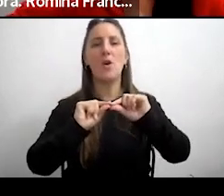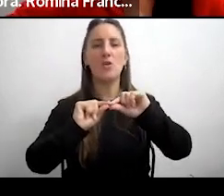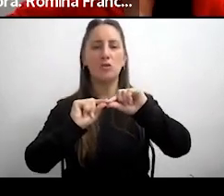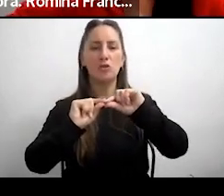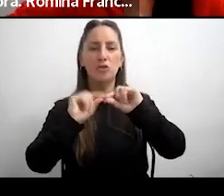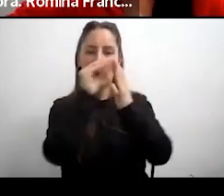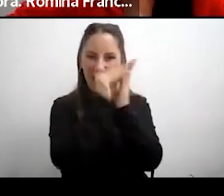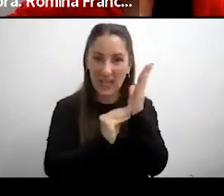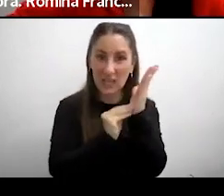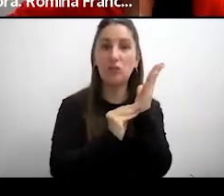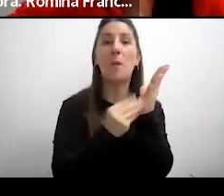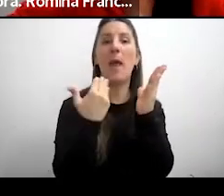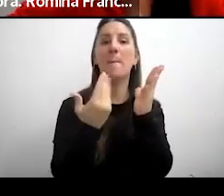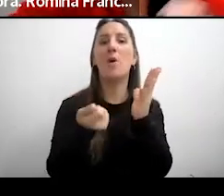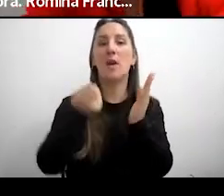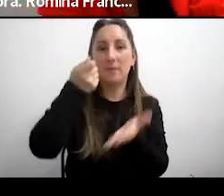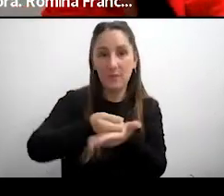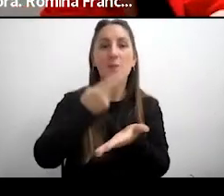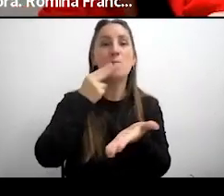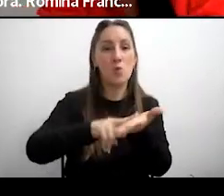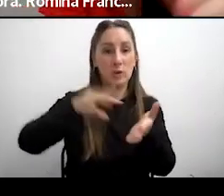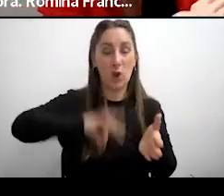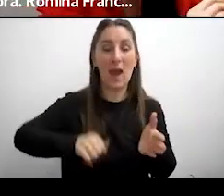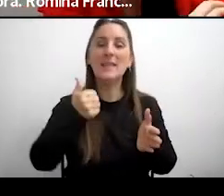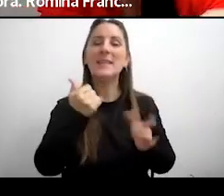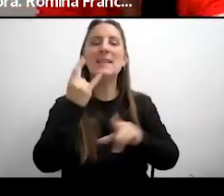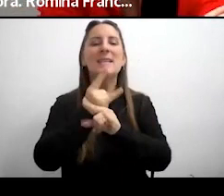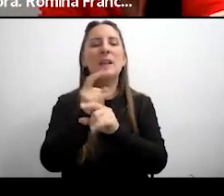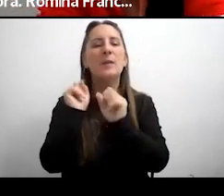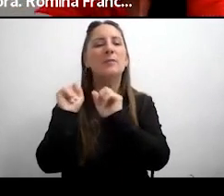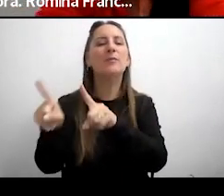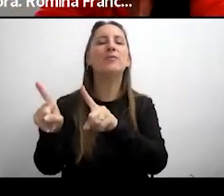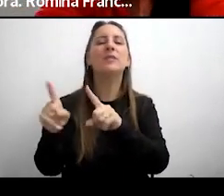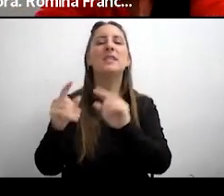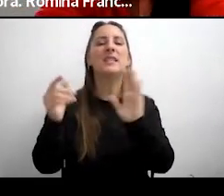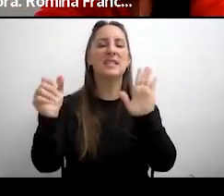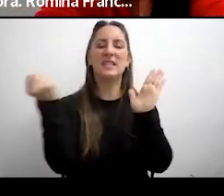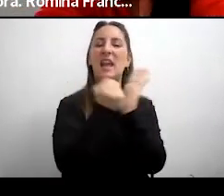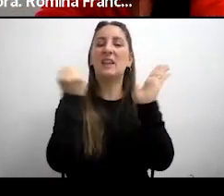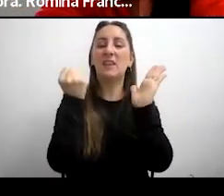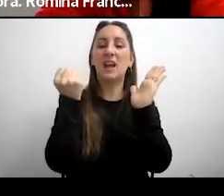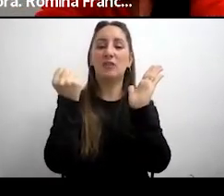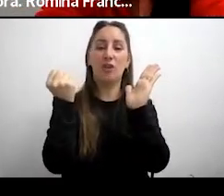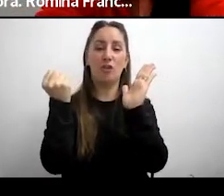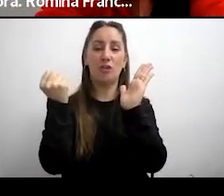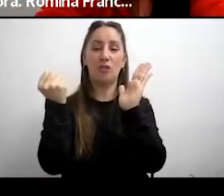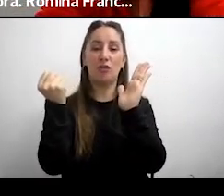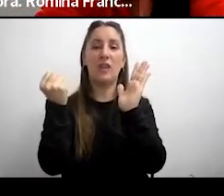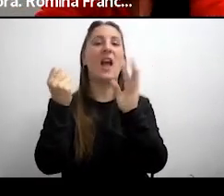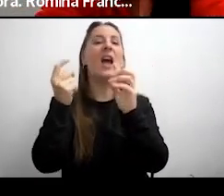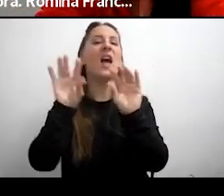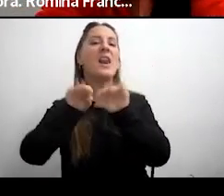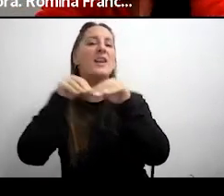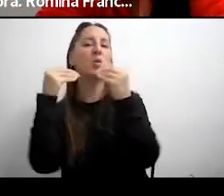registros para poder liquidar el impuesto a las ganancias, muchas veces se recurren a los que son las certificaciones de estado de resultados y